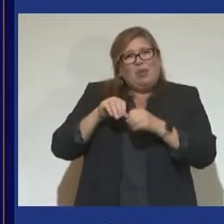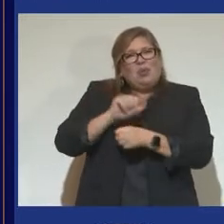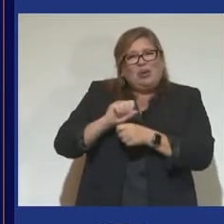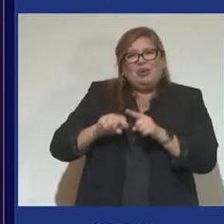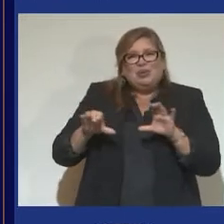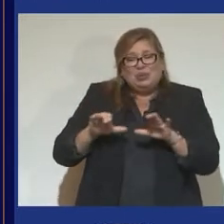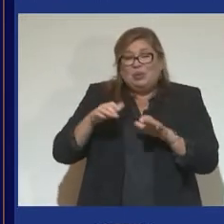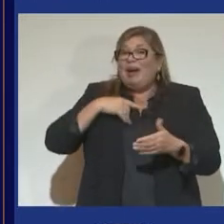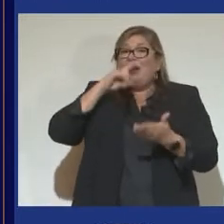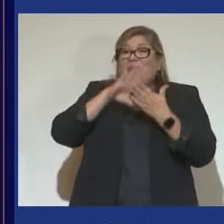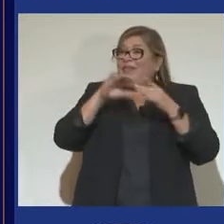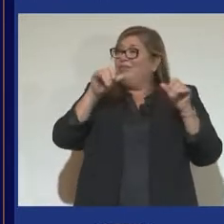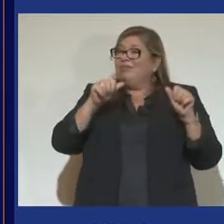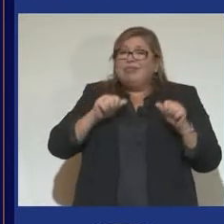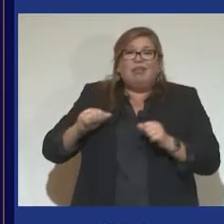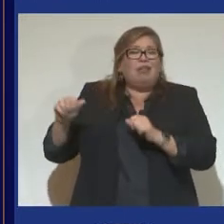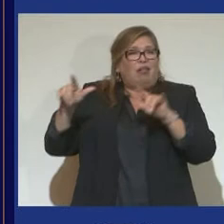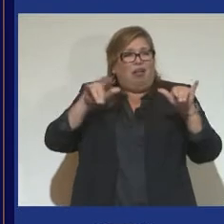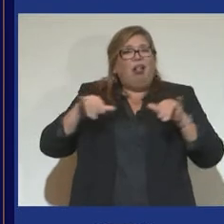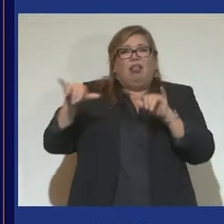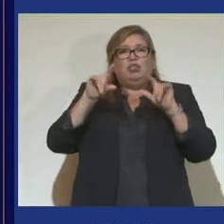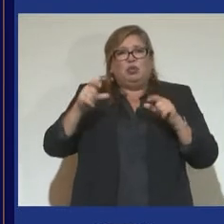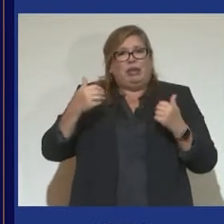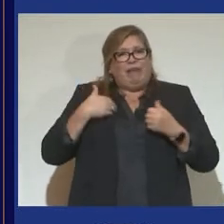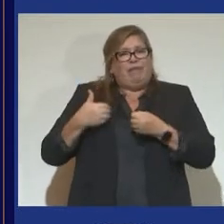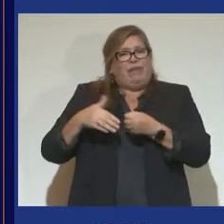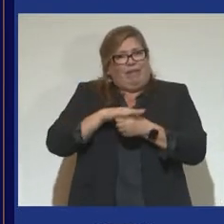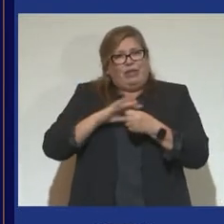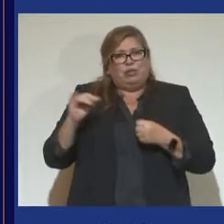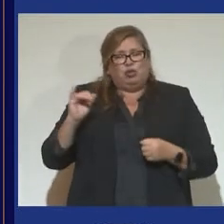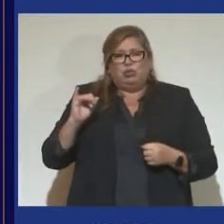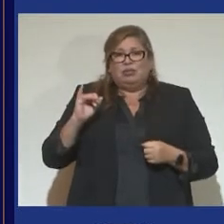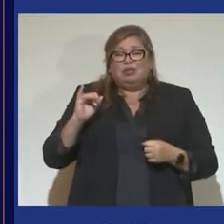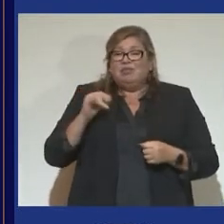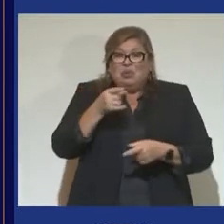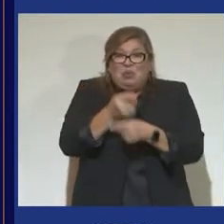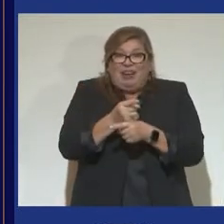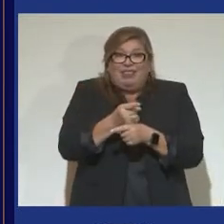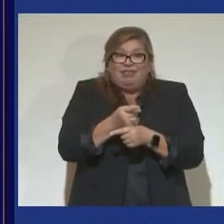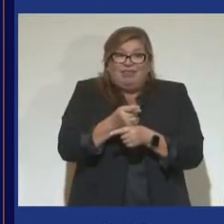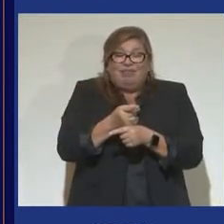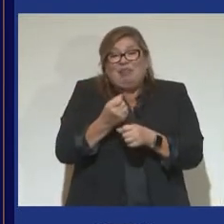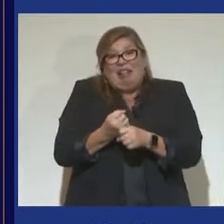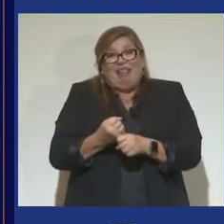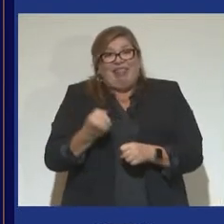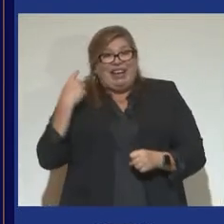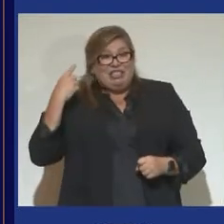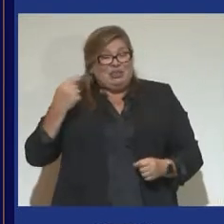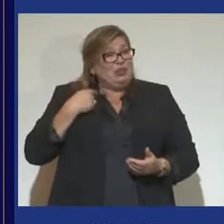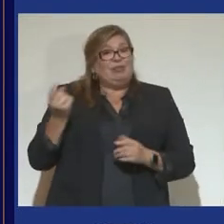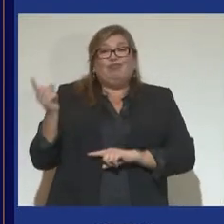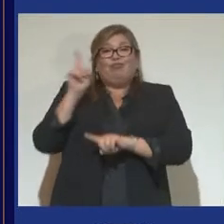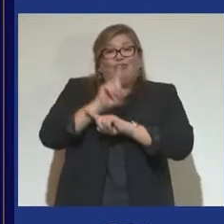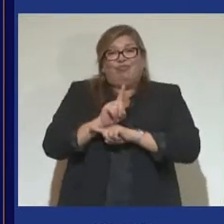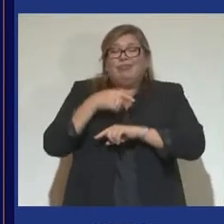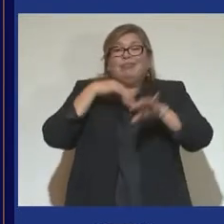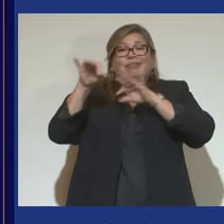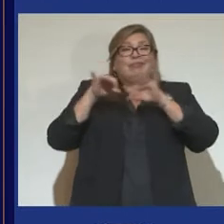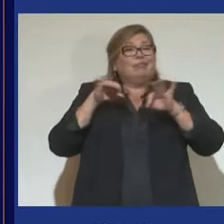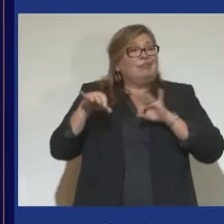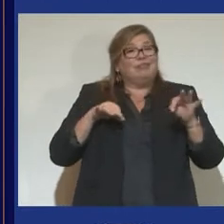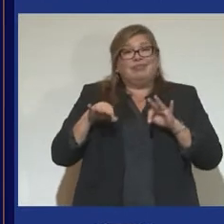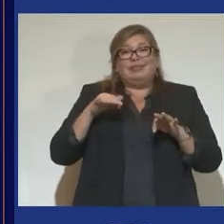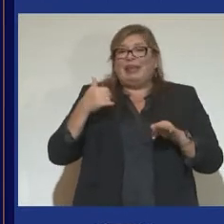y creo que hay que tener cobertura y universal y usted está correcta en que el año pasado esa presentación inicial de hoy cuando